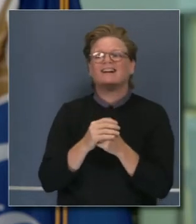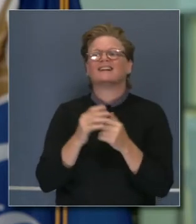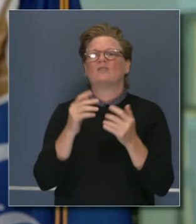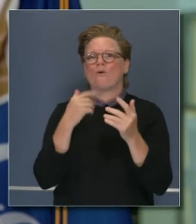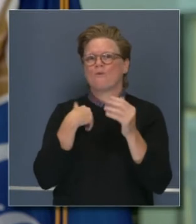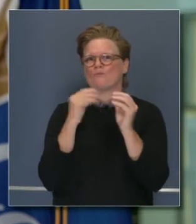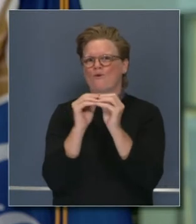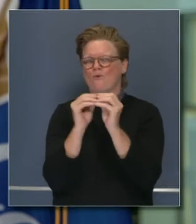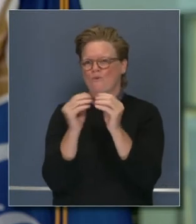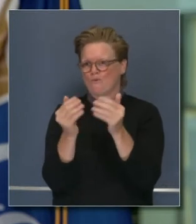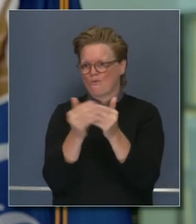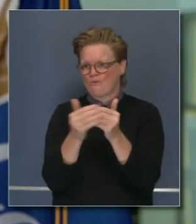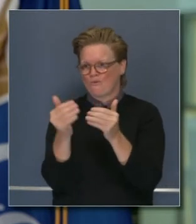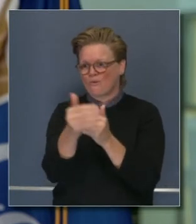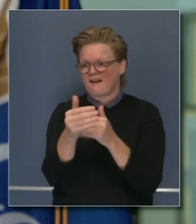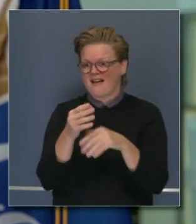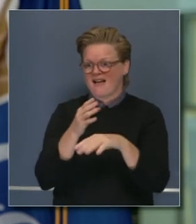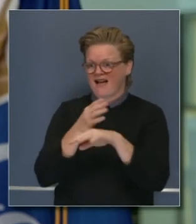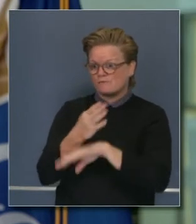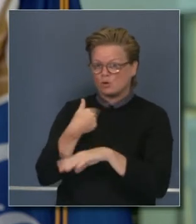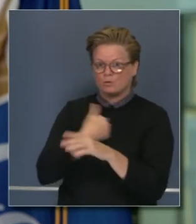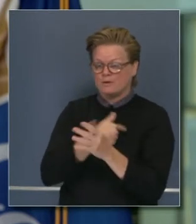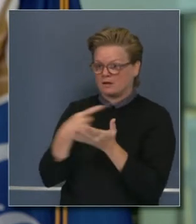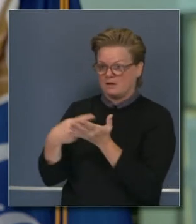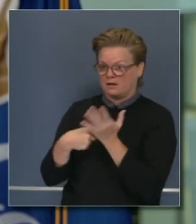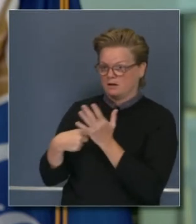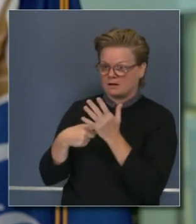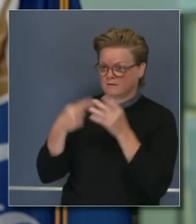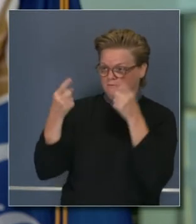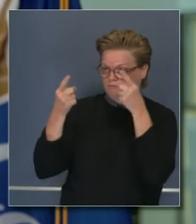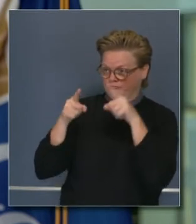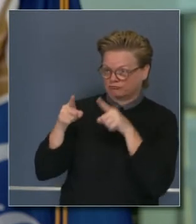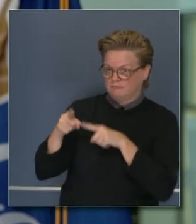en detalle para ustedes al presentarse más